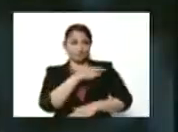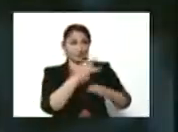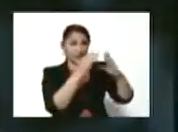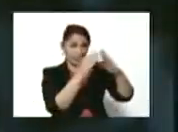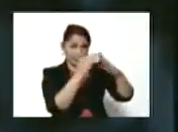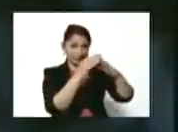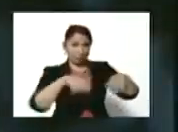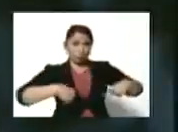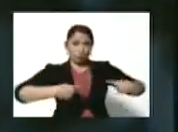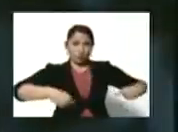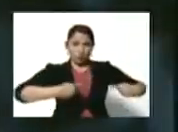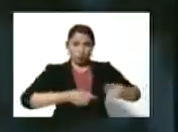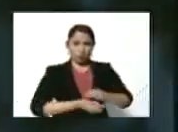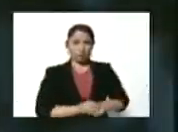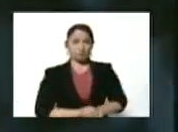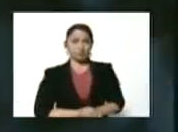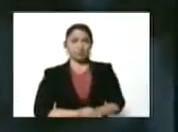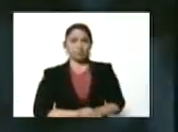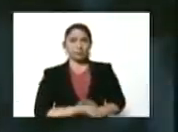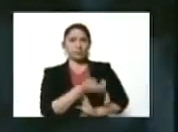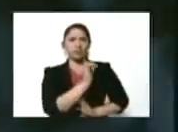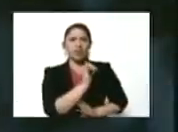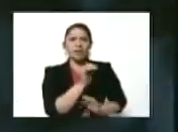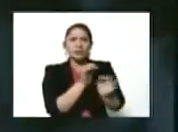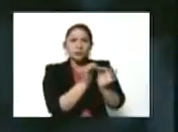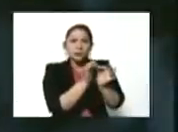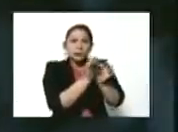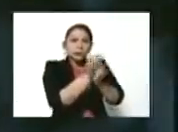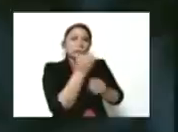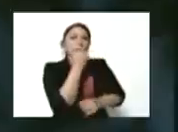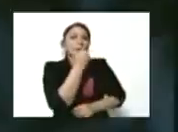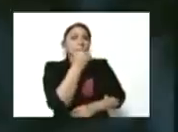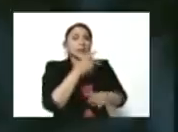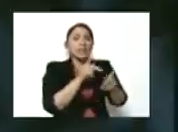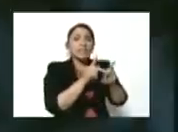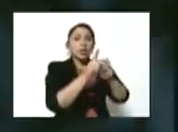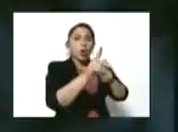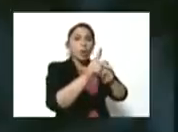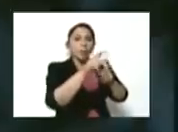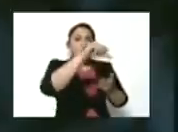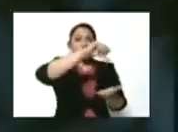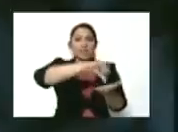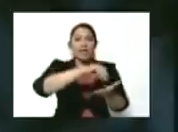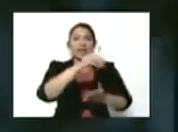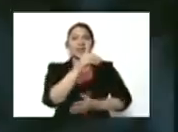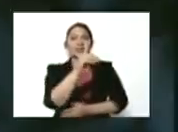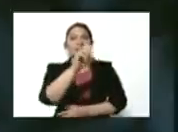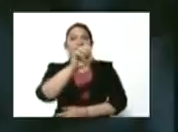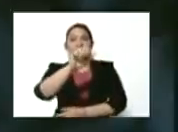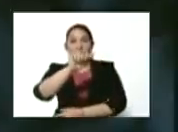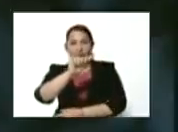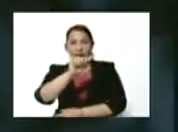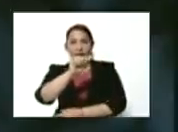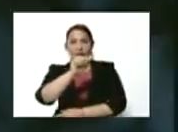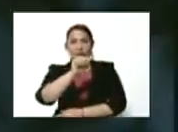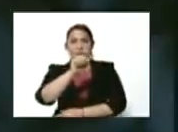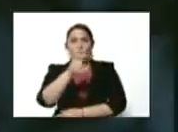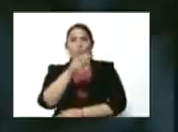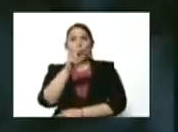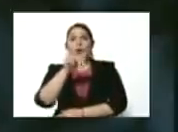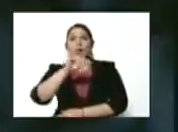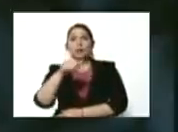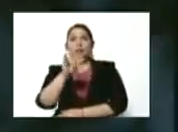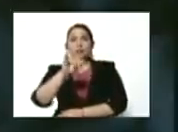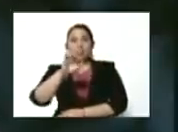Rueda está a muy pocos kilómetros de una sede de la DEA, de un campamento de la DEA en la Guajira colombiana.